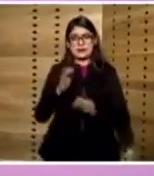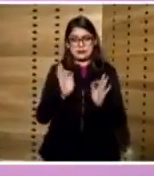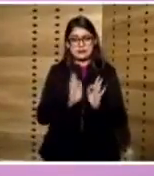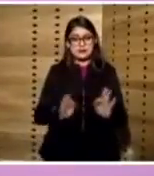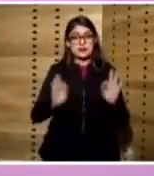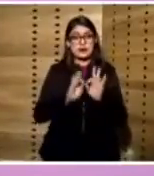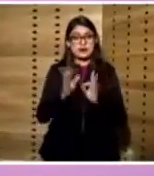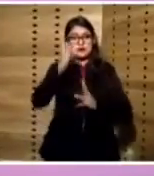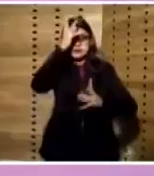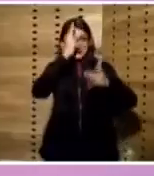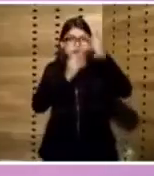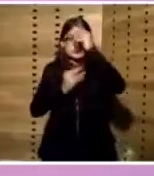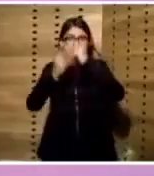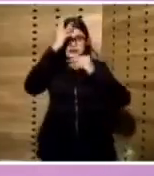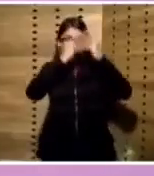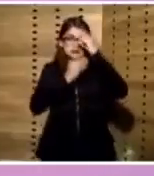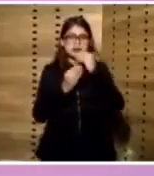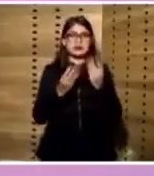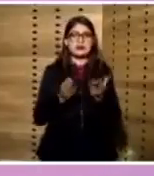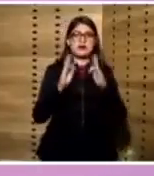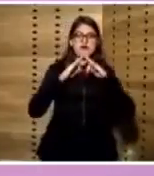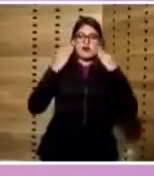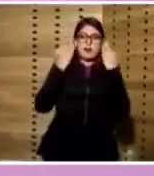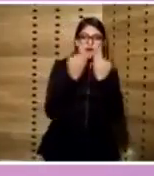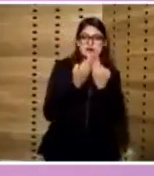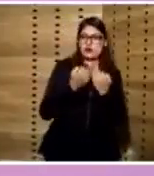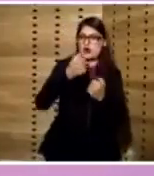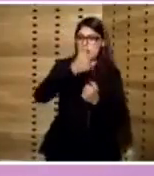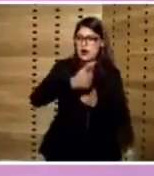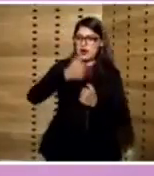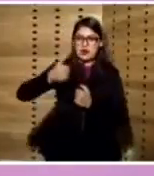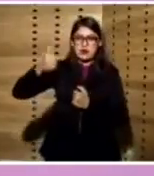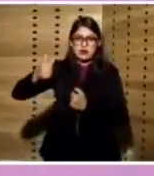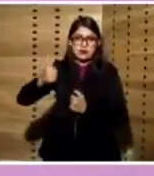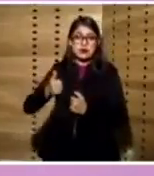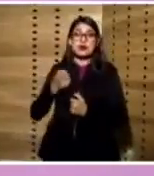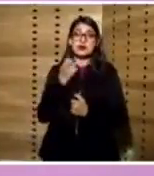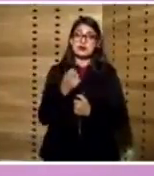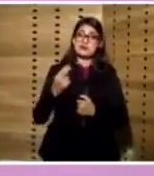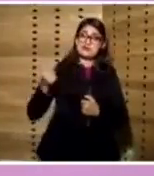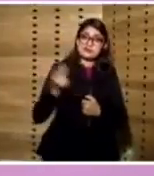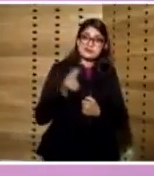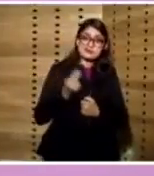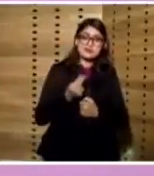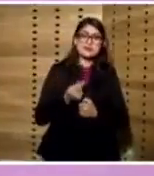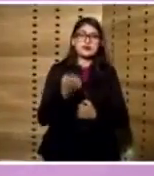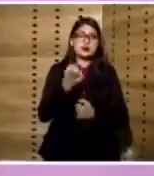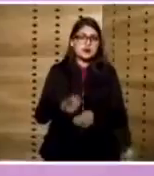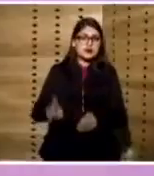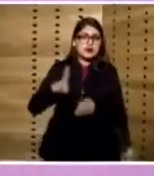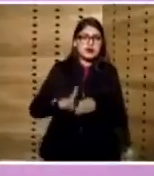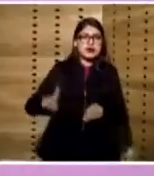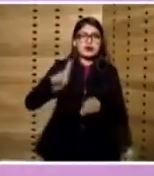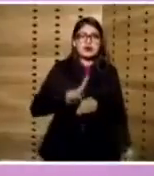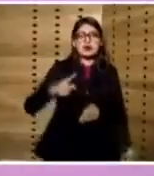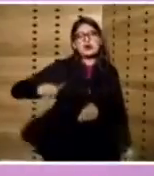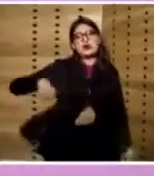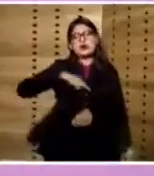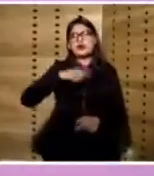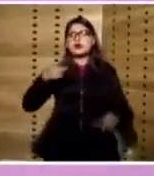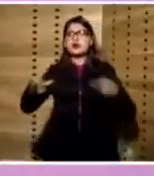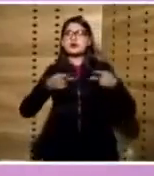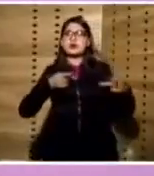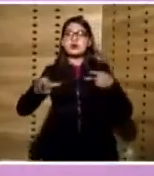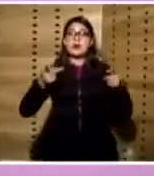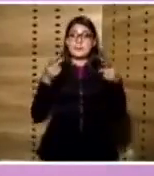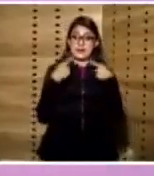la formación y capacitación de cada uno de nosotros y nos preparamos diariamente al igual que lo hacen los integrantes del